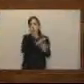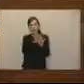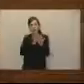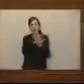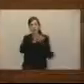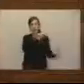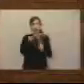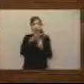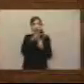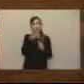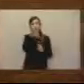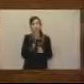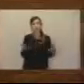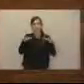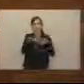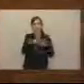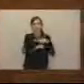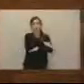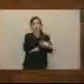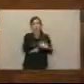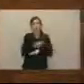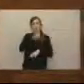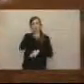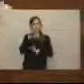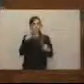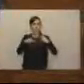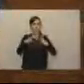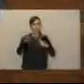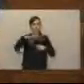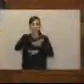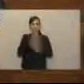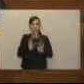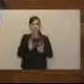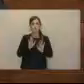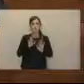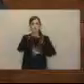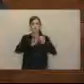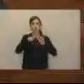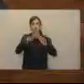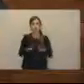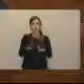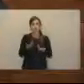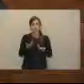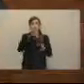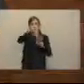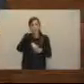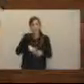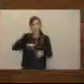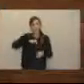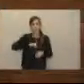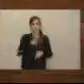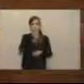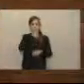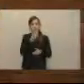socialista ya ha decidido en esta materia por los esturianos. Y lo que pasa es que no quiere saber qué sucede en las residencias de ancianos.